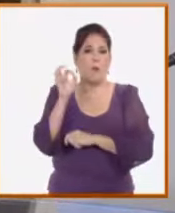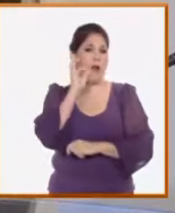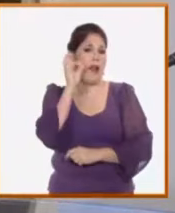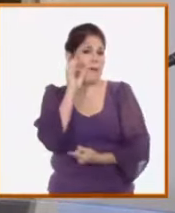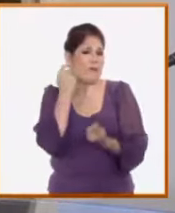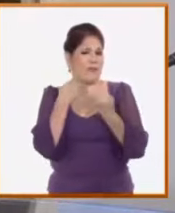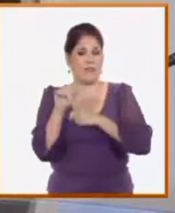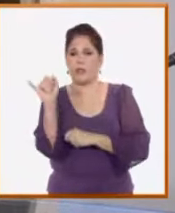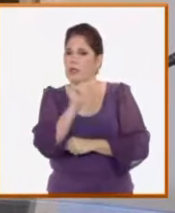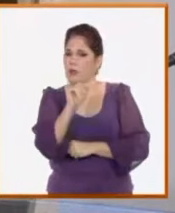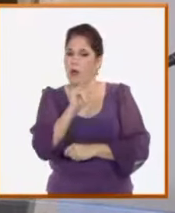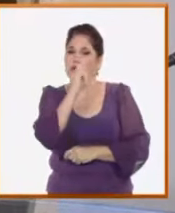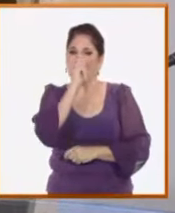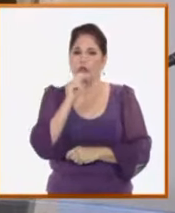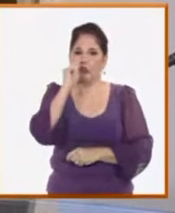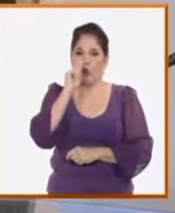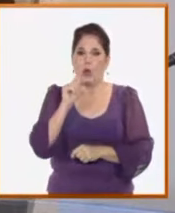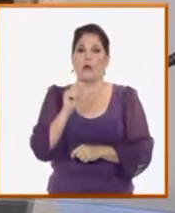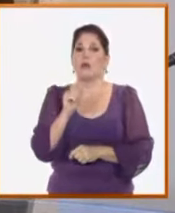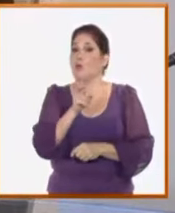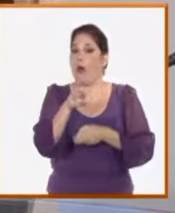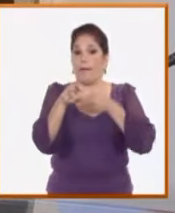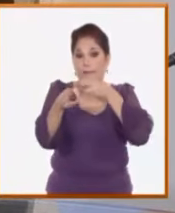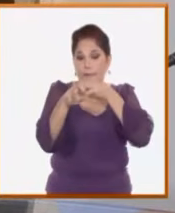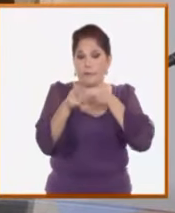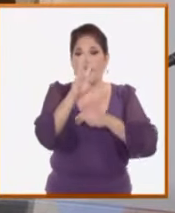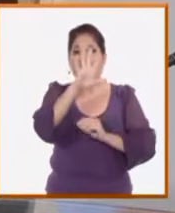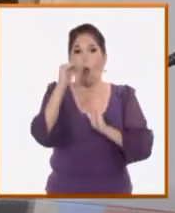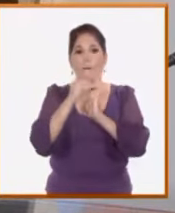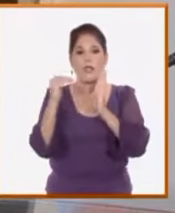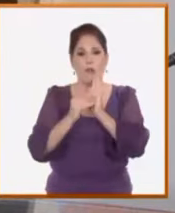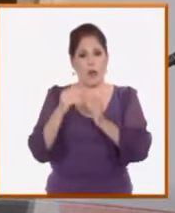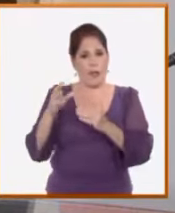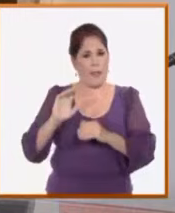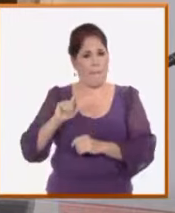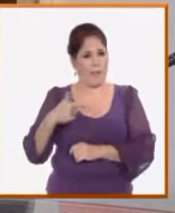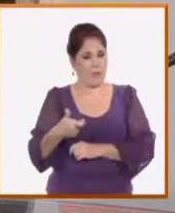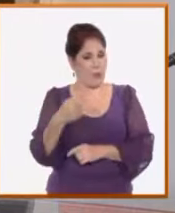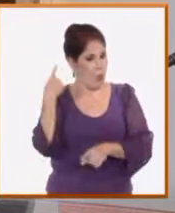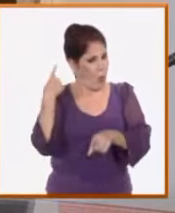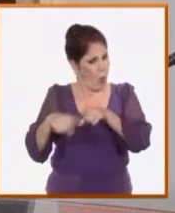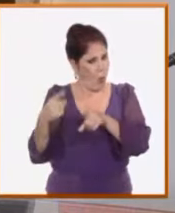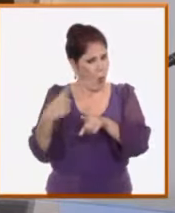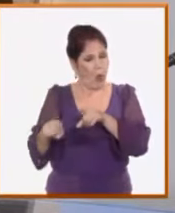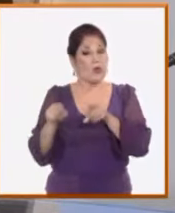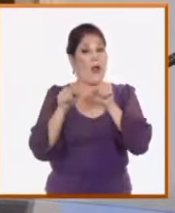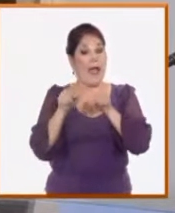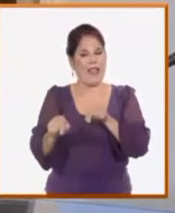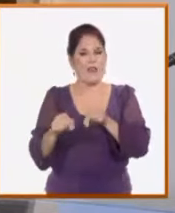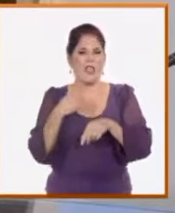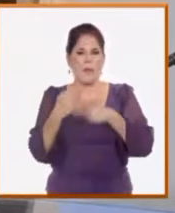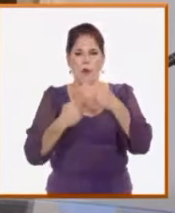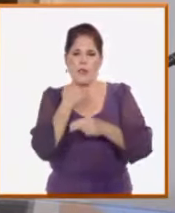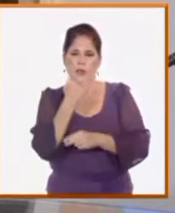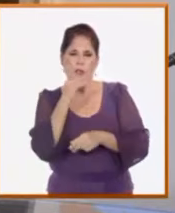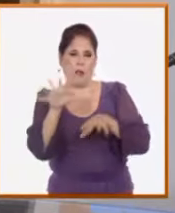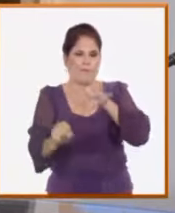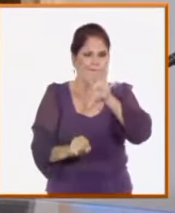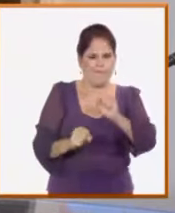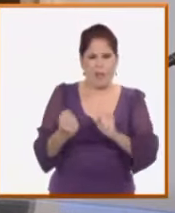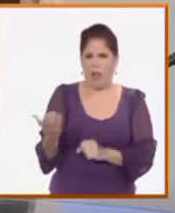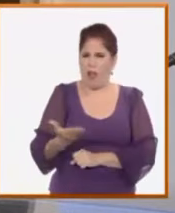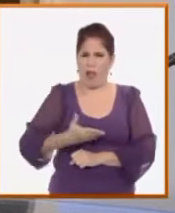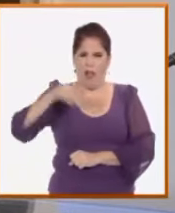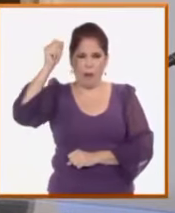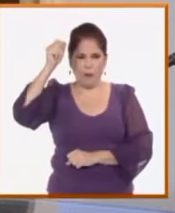en la capital a la vez que se ocuparon dos armas de fuego 5 millones de pesos y otros elementos empleados como parte de la actividad que desarrollan